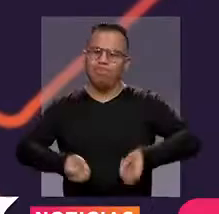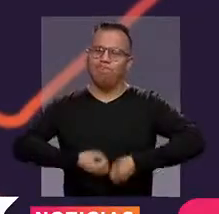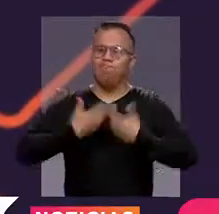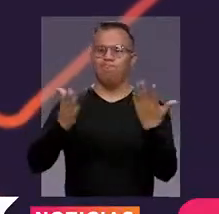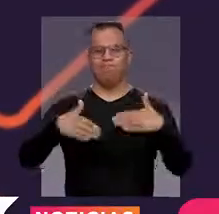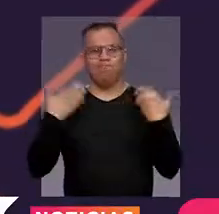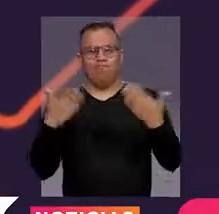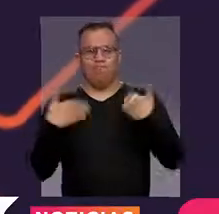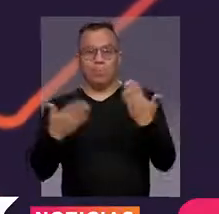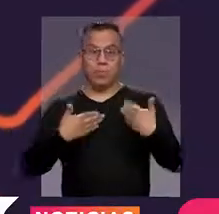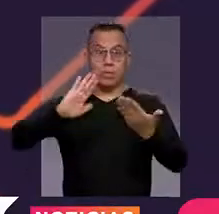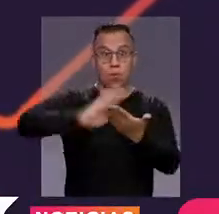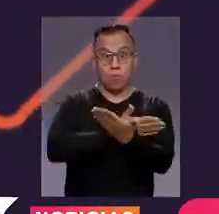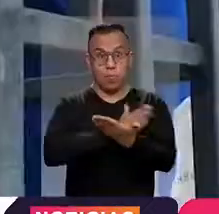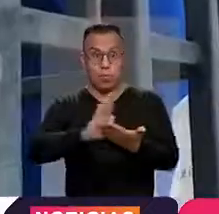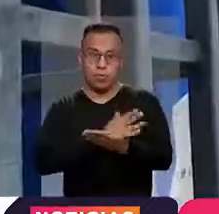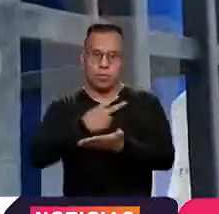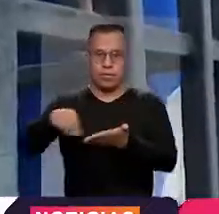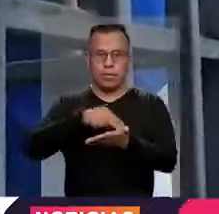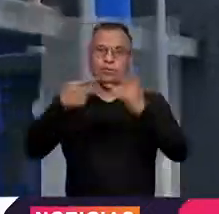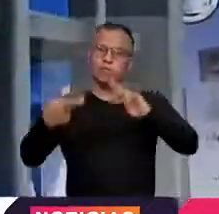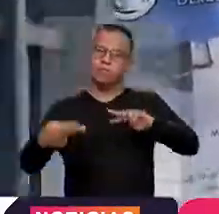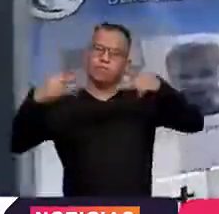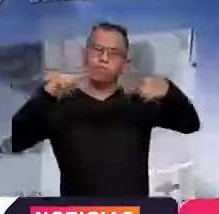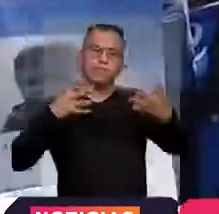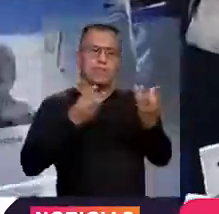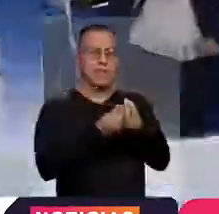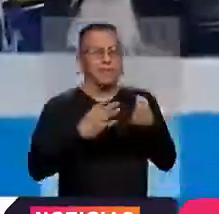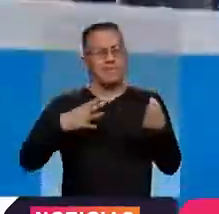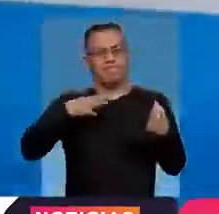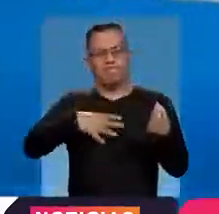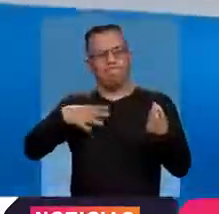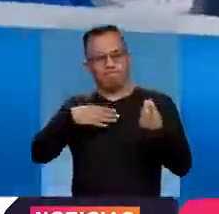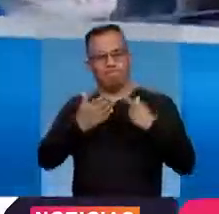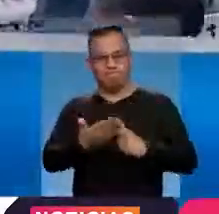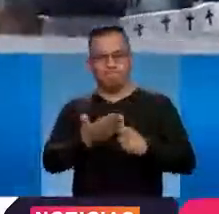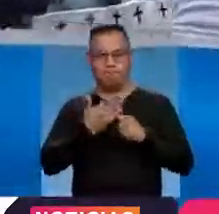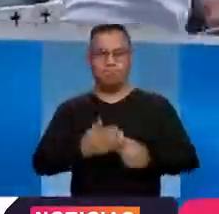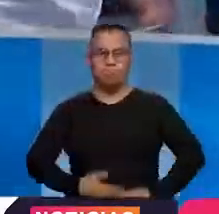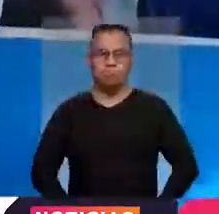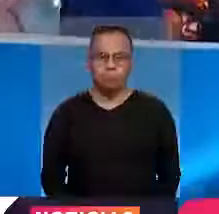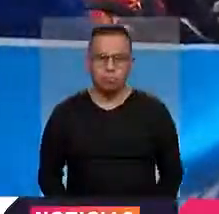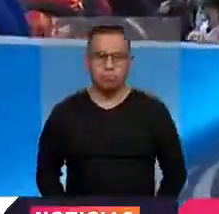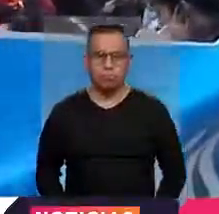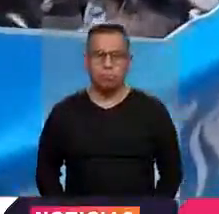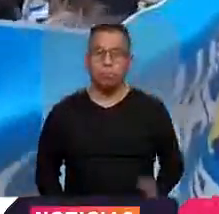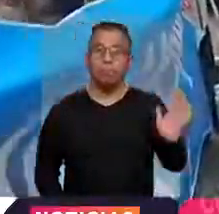alegría en medio de música y danza, mientras del otro lado el descontento fue evidente. ¡Eso no